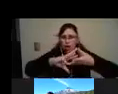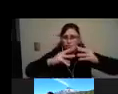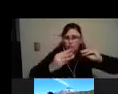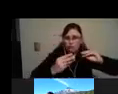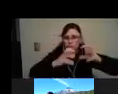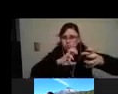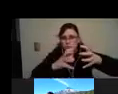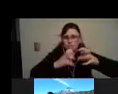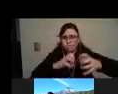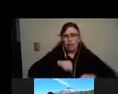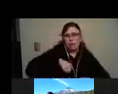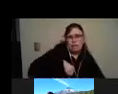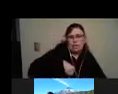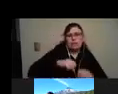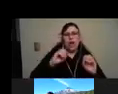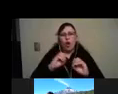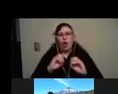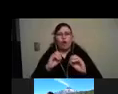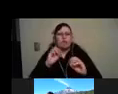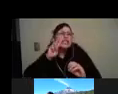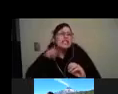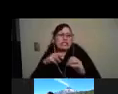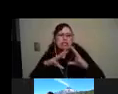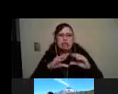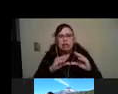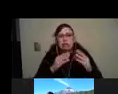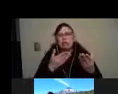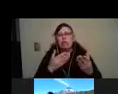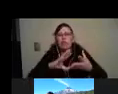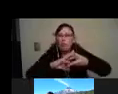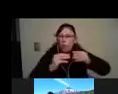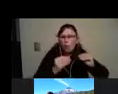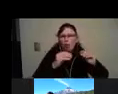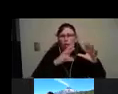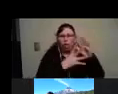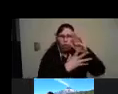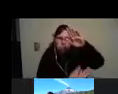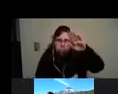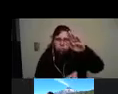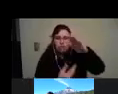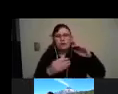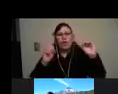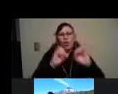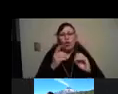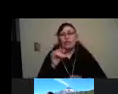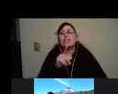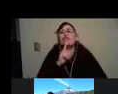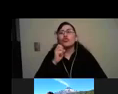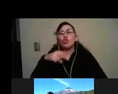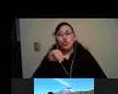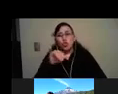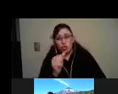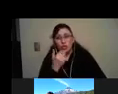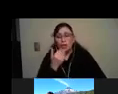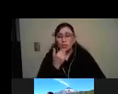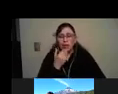ser espasticidad o hipotonía o distonía, ¿cierto? ¿Ya? Pero básicamente, cuando hablamos de parálisis cerebral, se